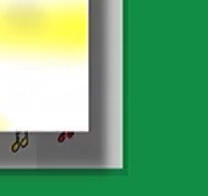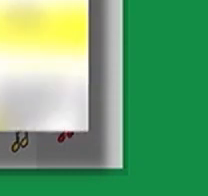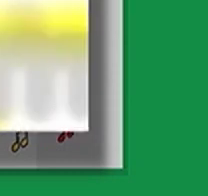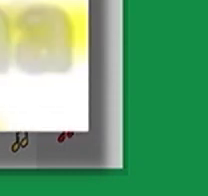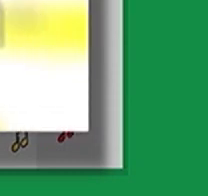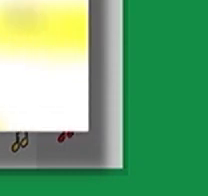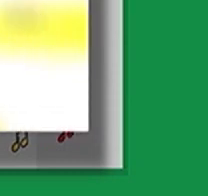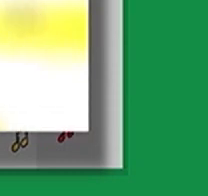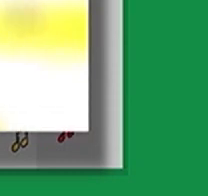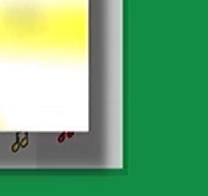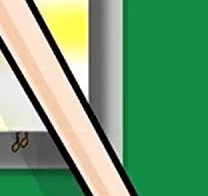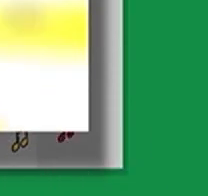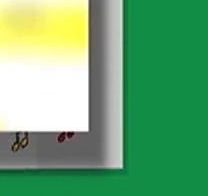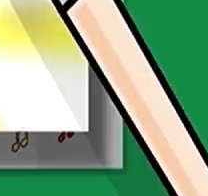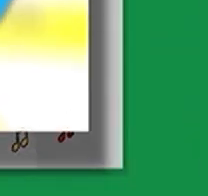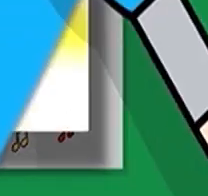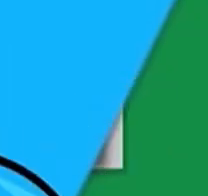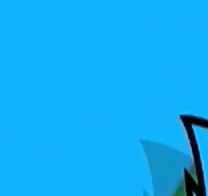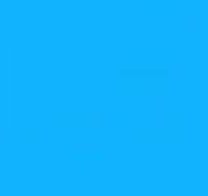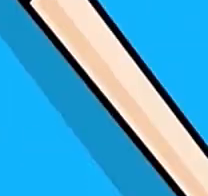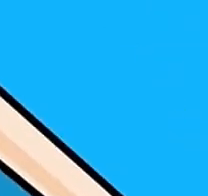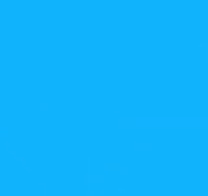McDonald's, te enferma.